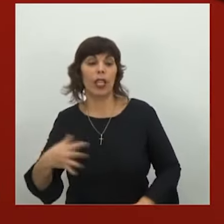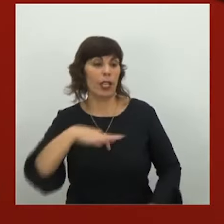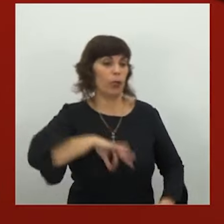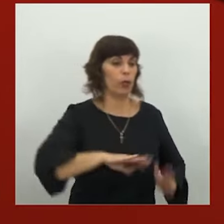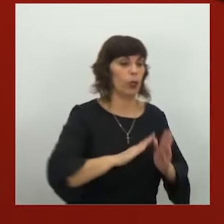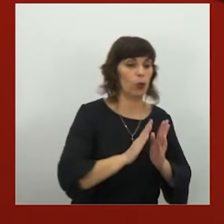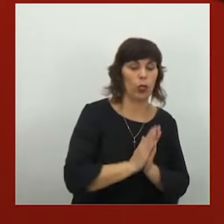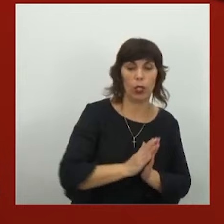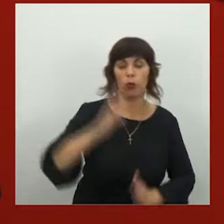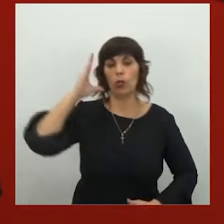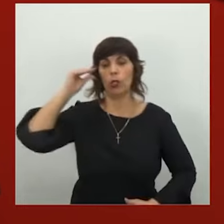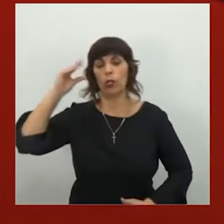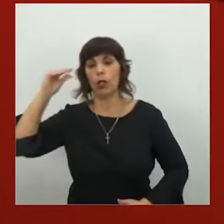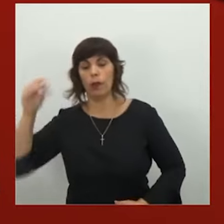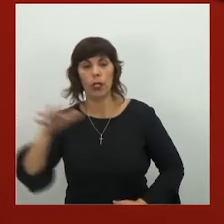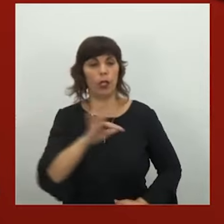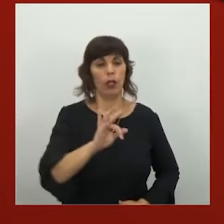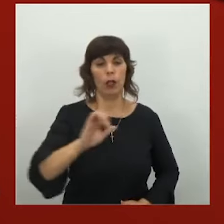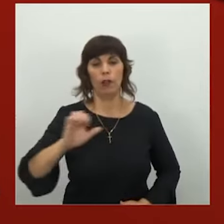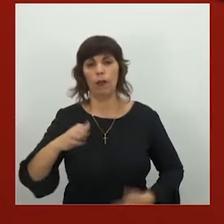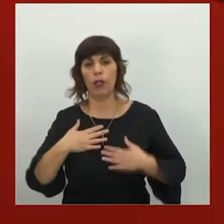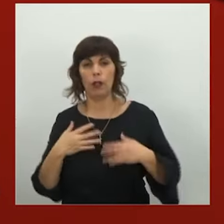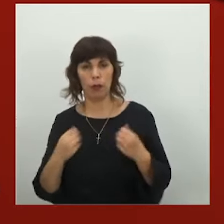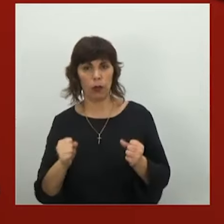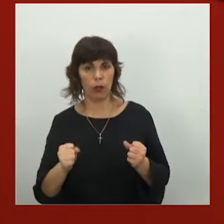lleno de fe y lleno de poder.